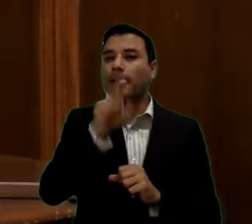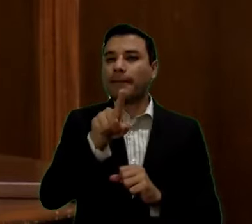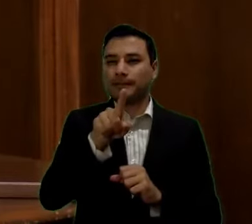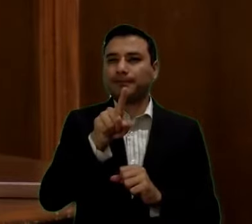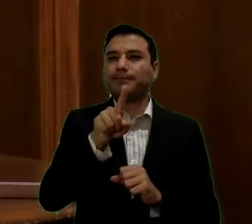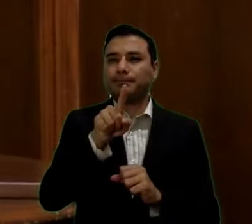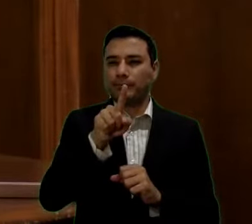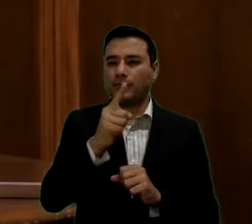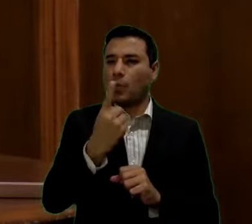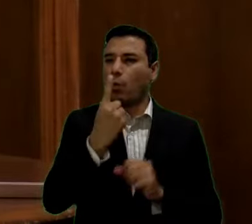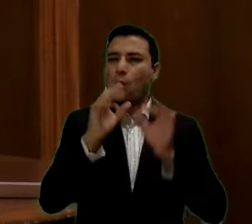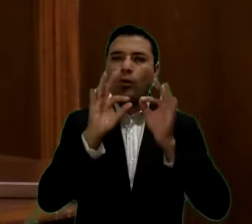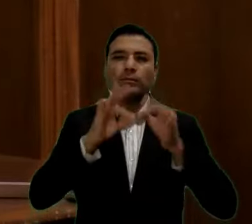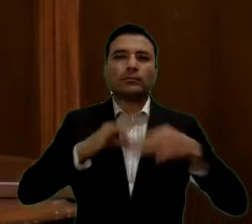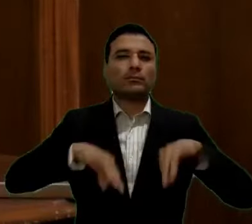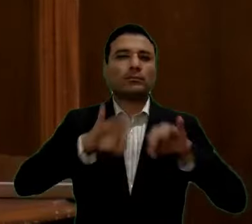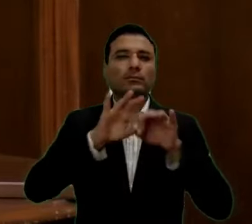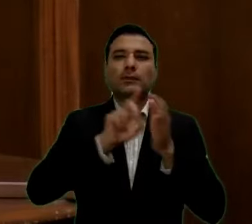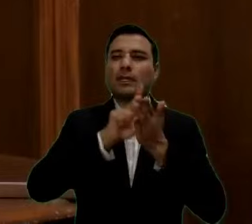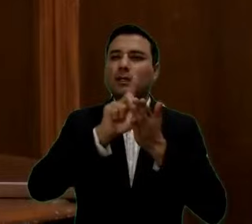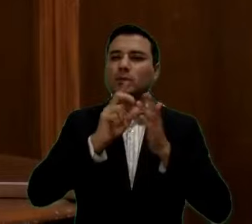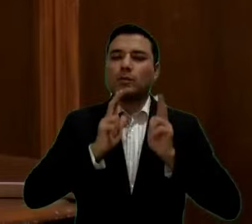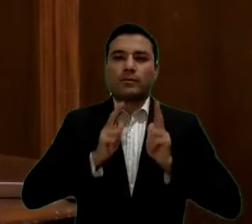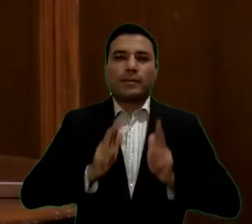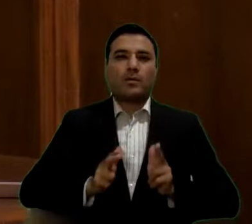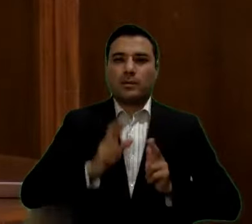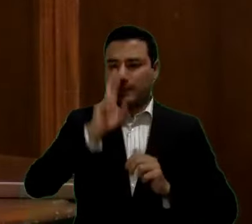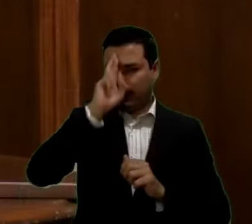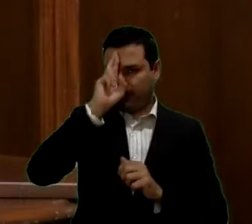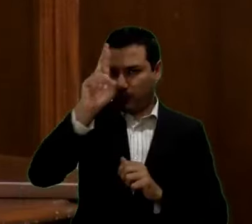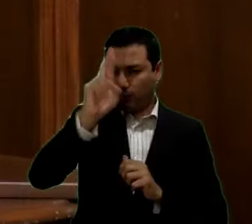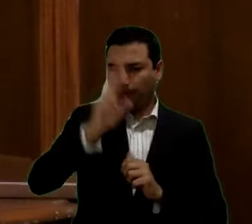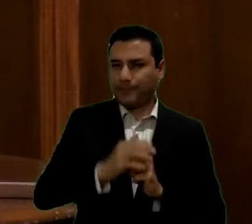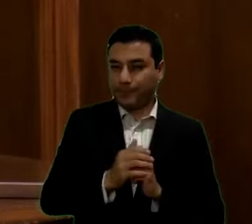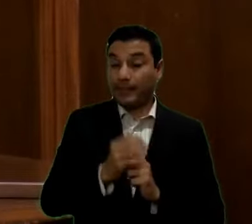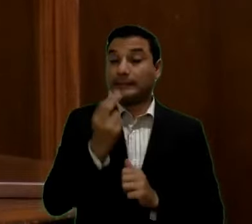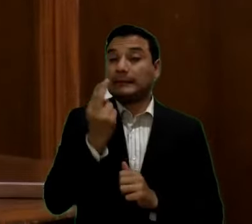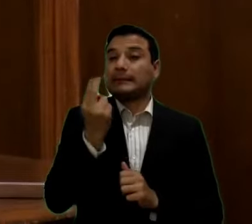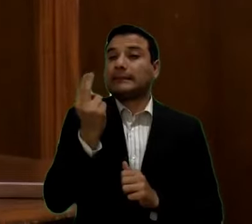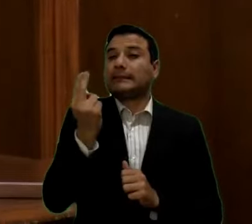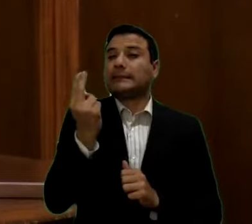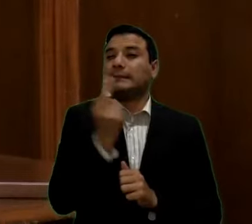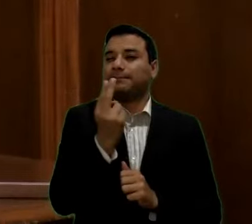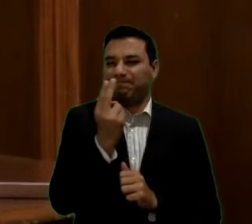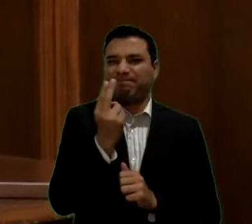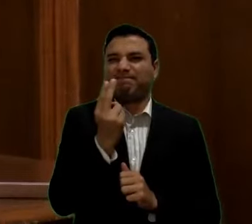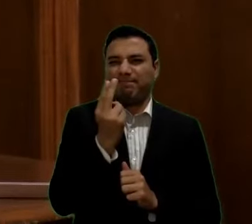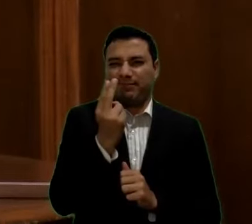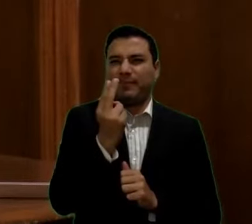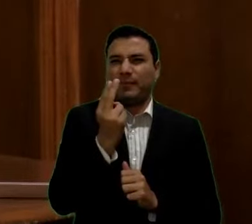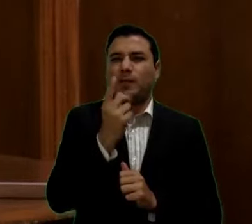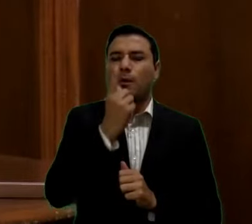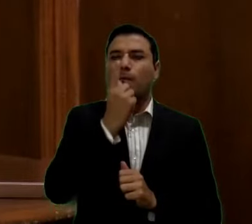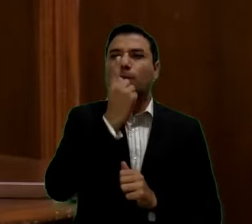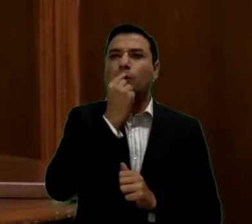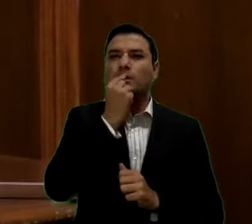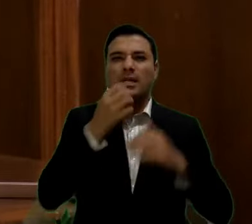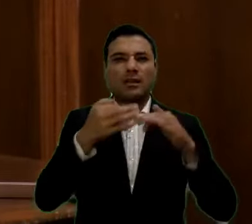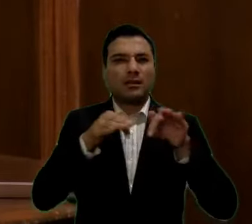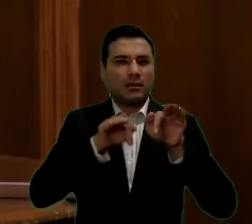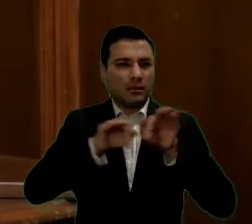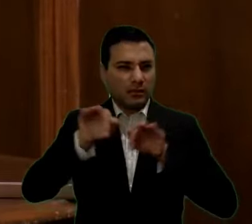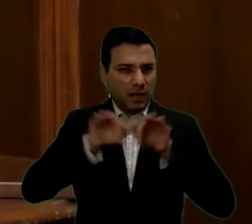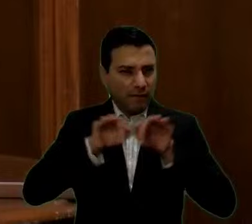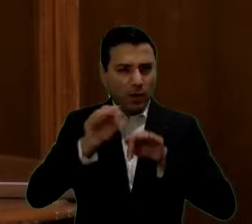irrestricto de los derechos humanos, es necesario fortalecer los principios que rigen su actuación y que las